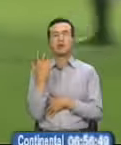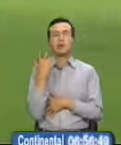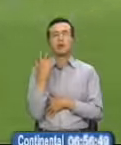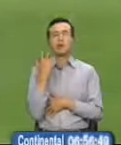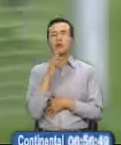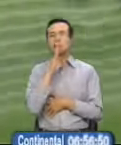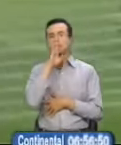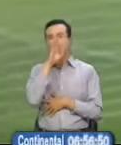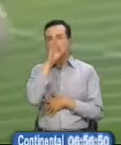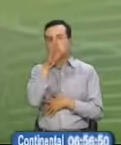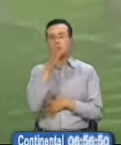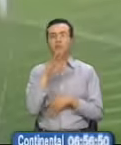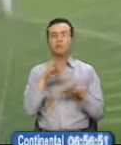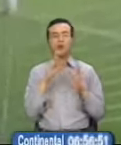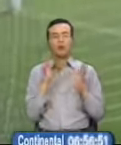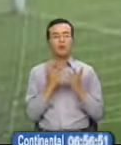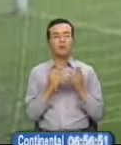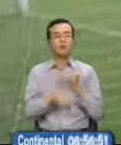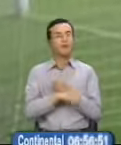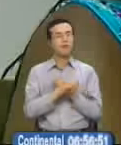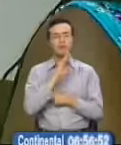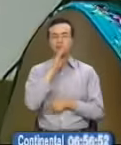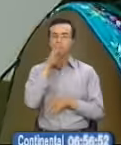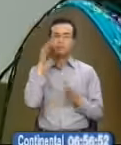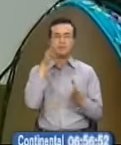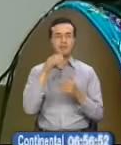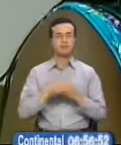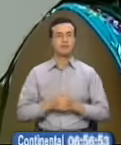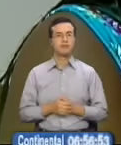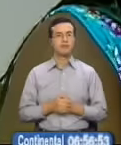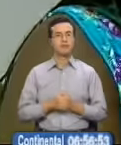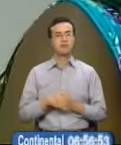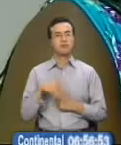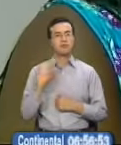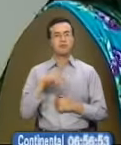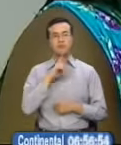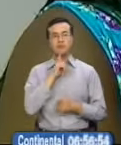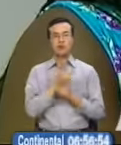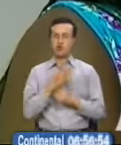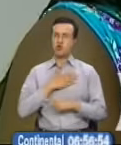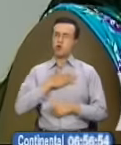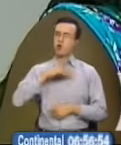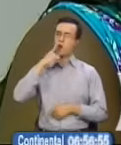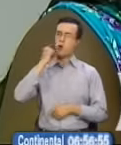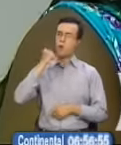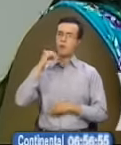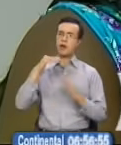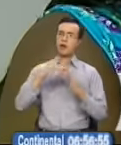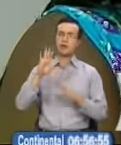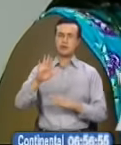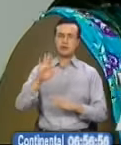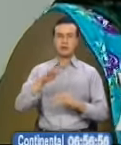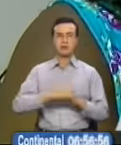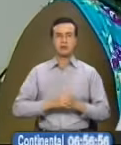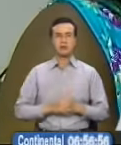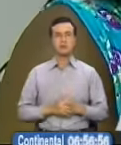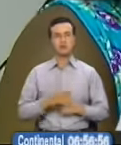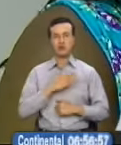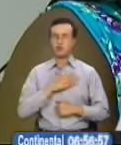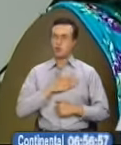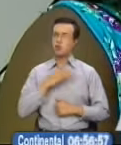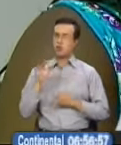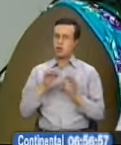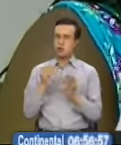amiga inseparable, la pelota de fútbol. Y verá que yo voy a ser el hombre de la casa, dice, porque yo le